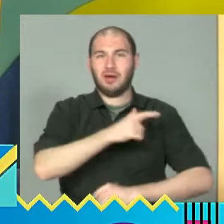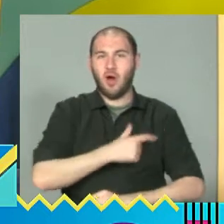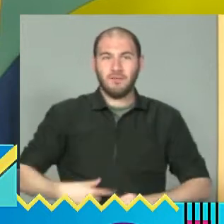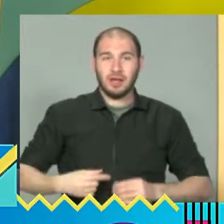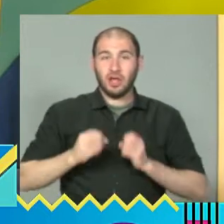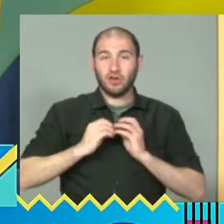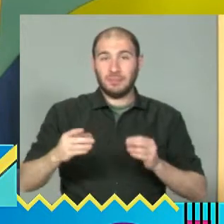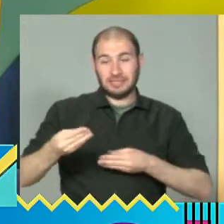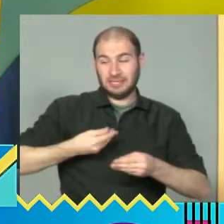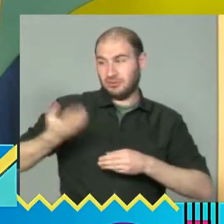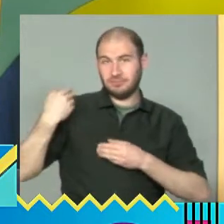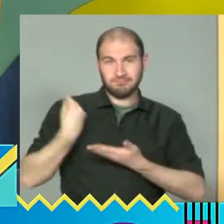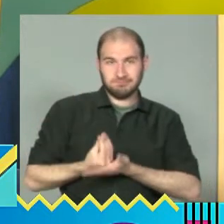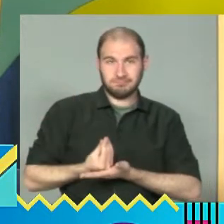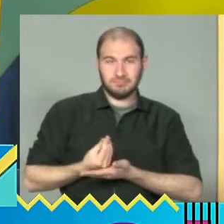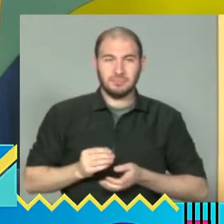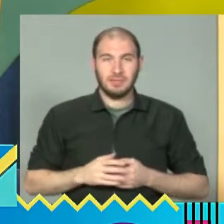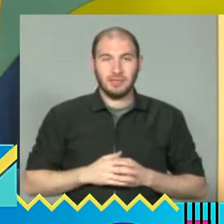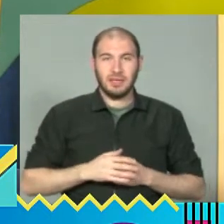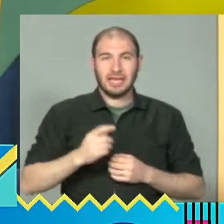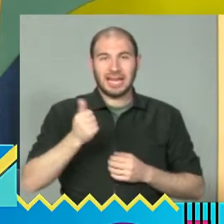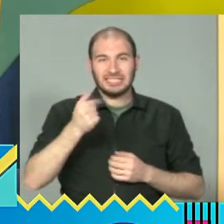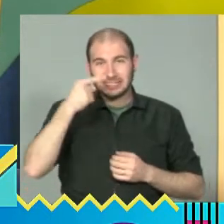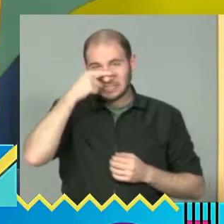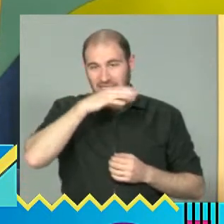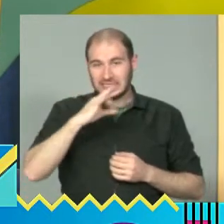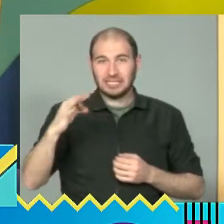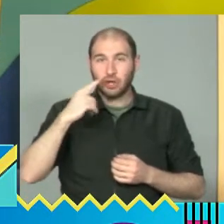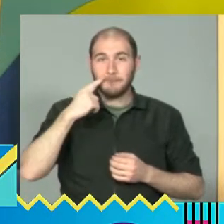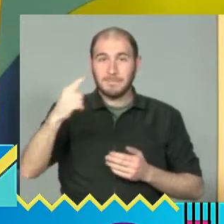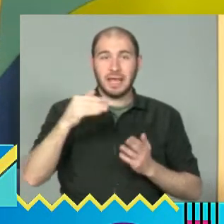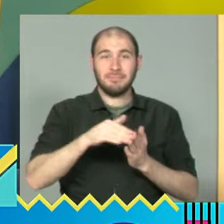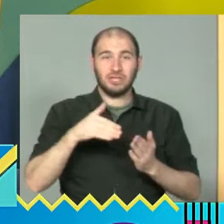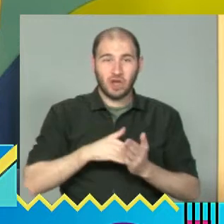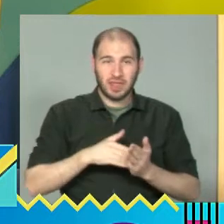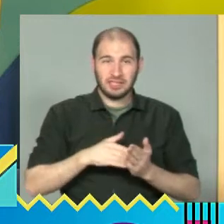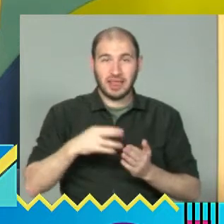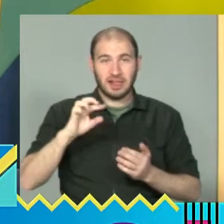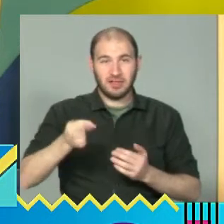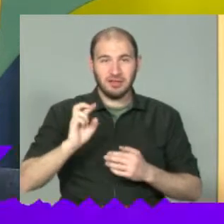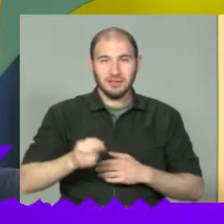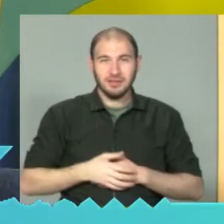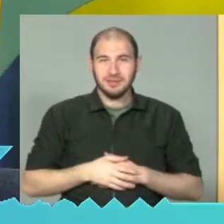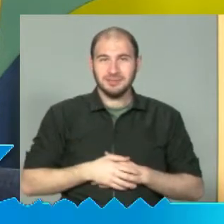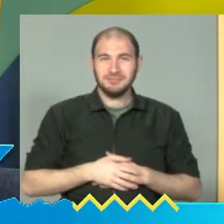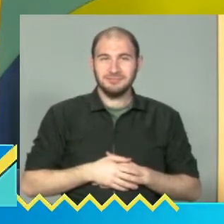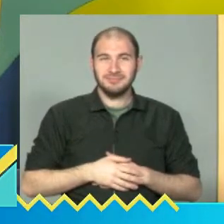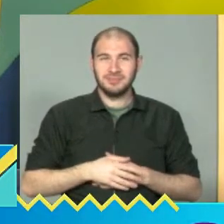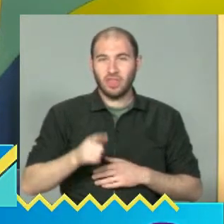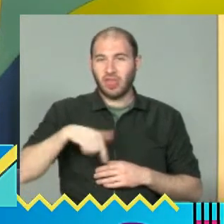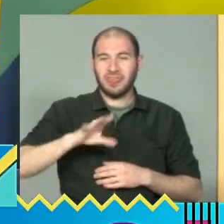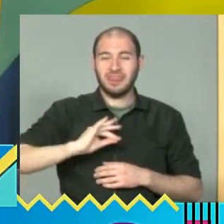al inicio de su gestión. Estamos hablando de casi 700.000 millones de dólares de